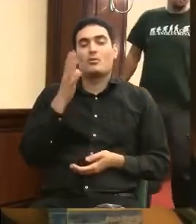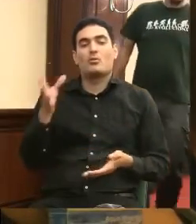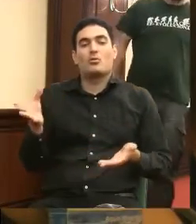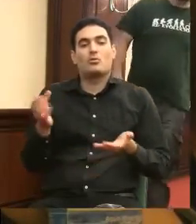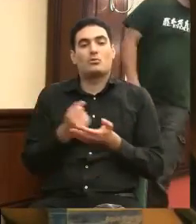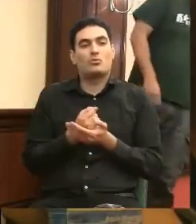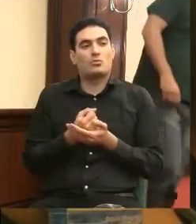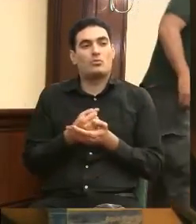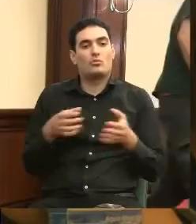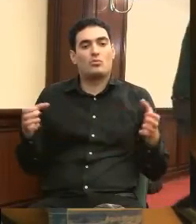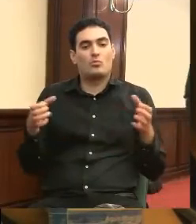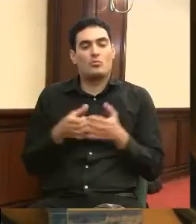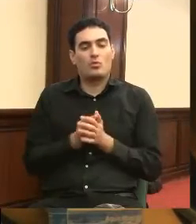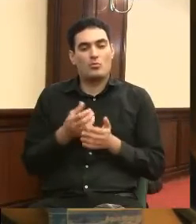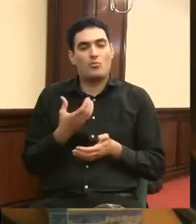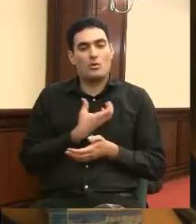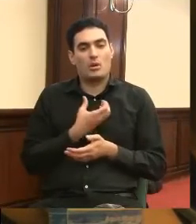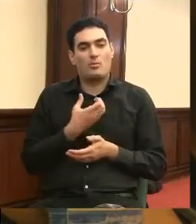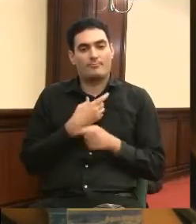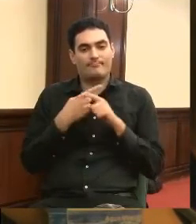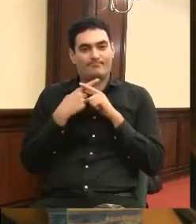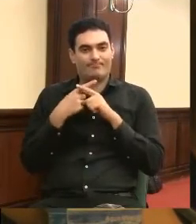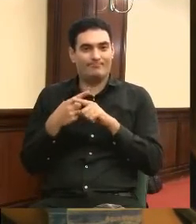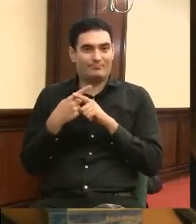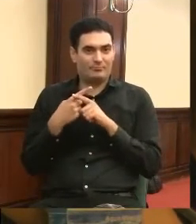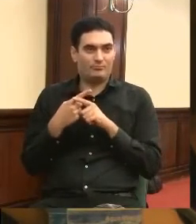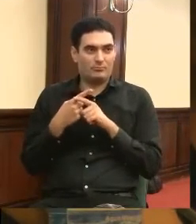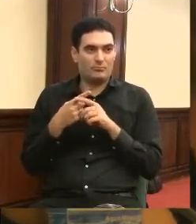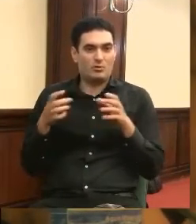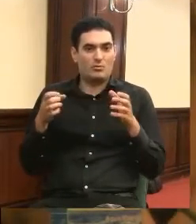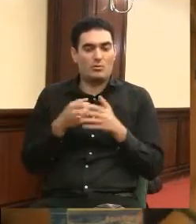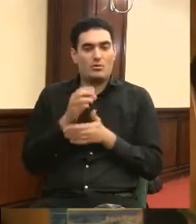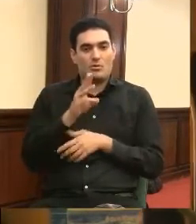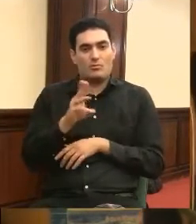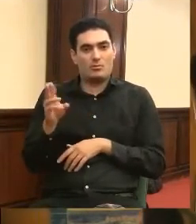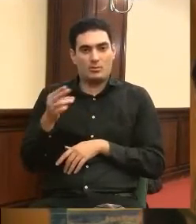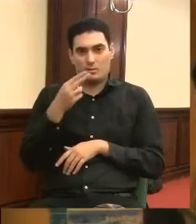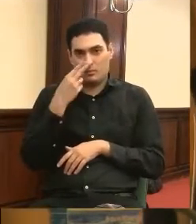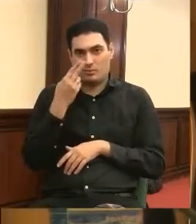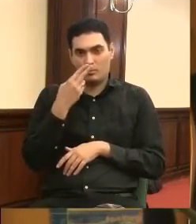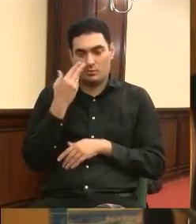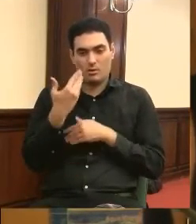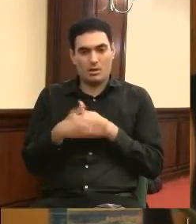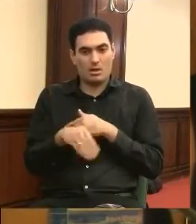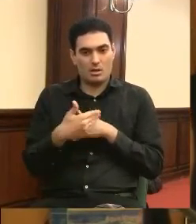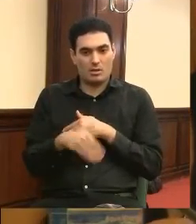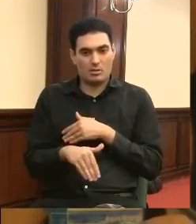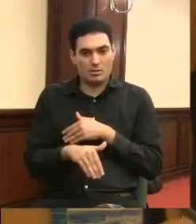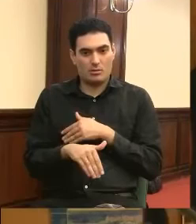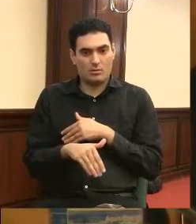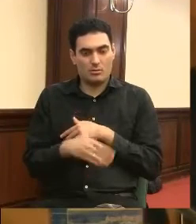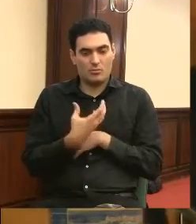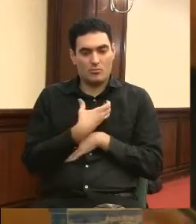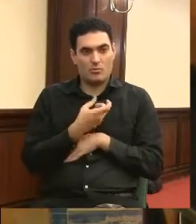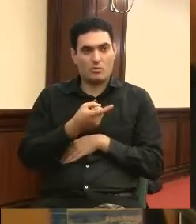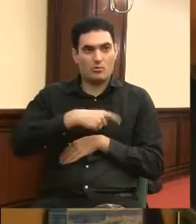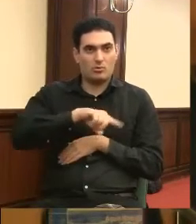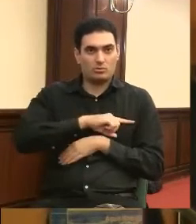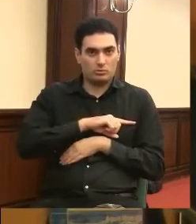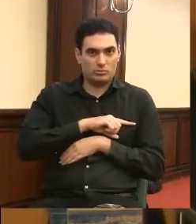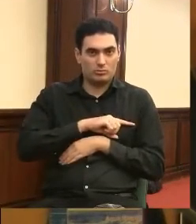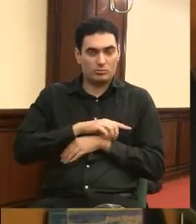grupo municipal compartimos con el Grupo Popular el interés en que las calles de nuestro municipio